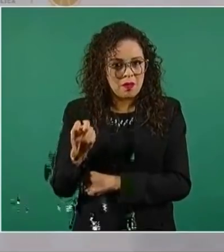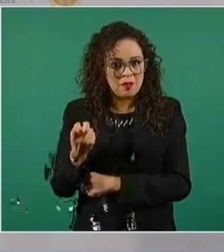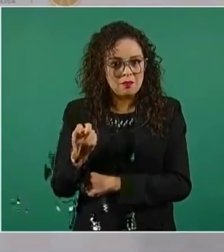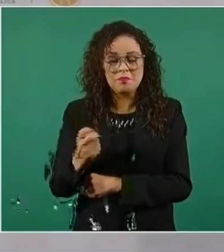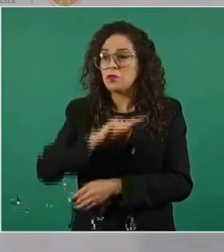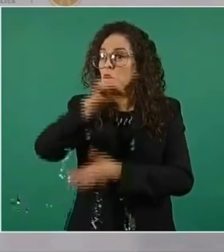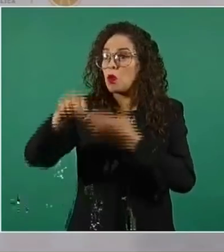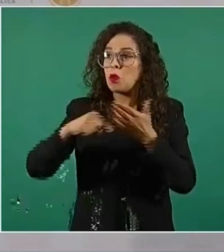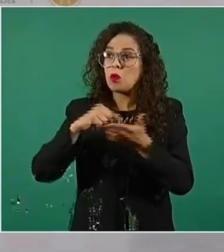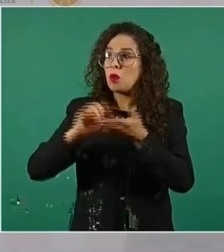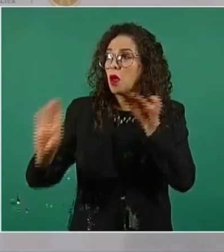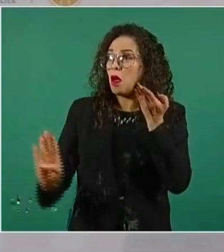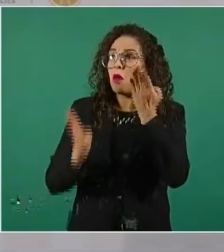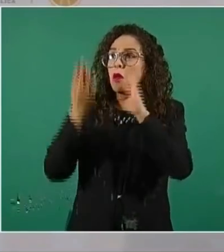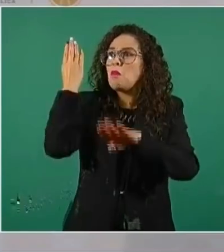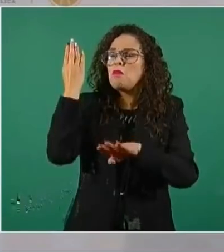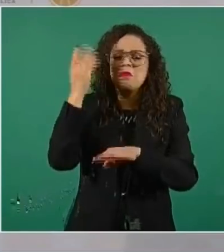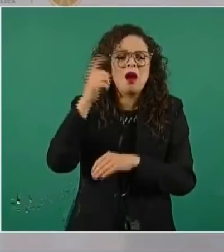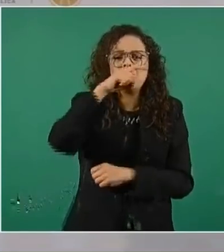lugar del mundo.